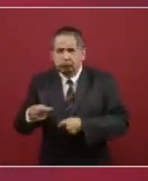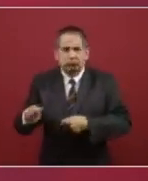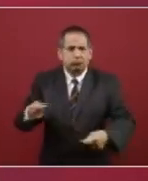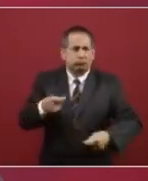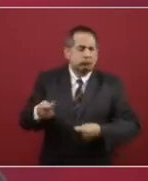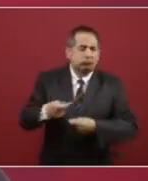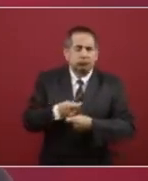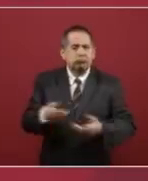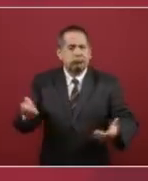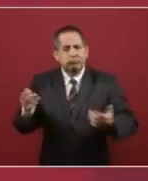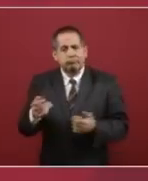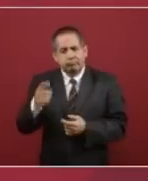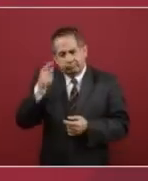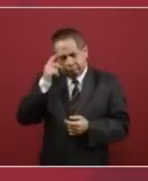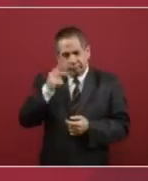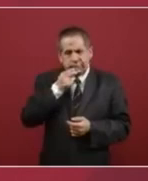a